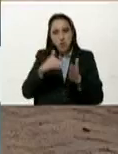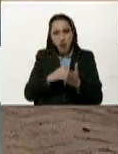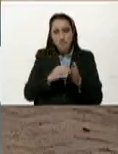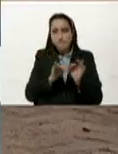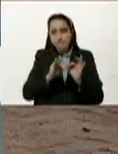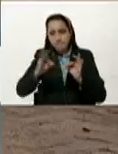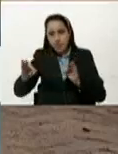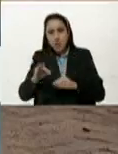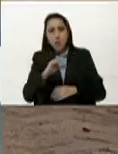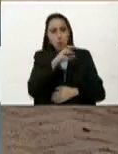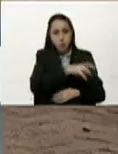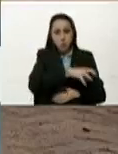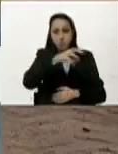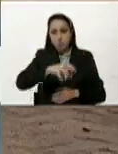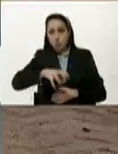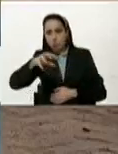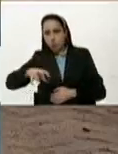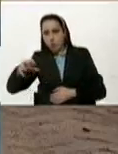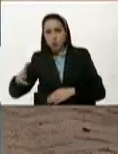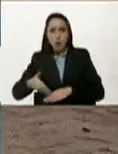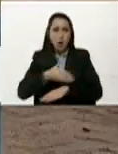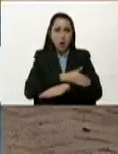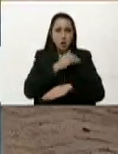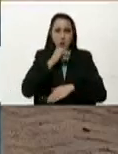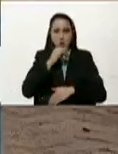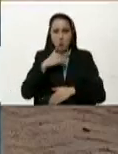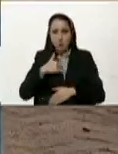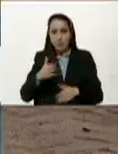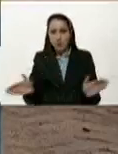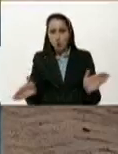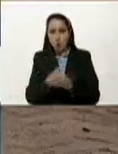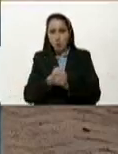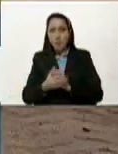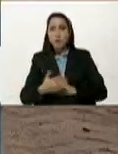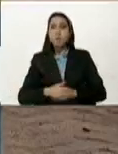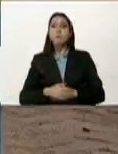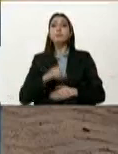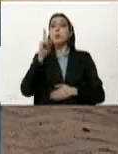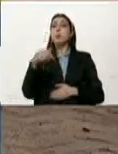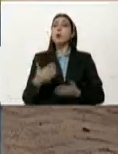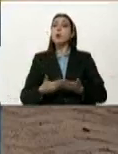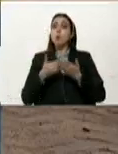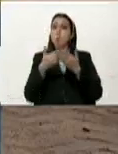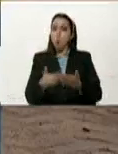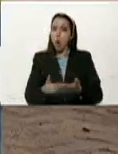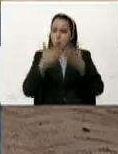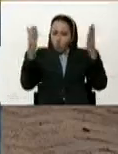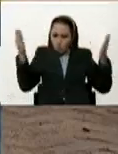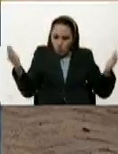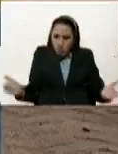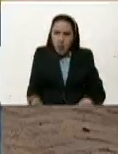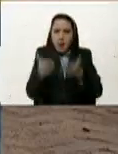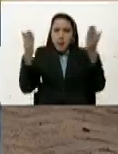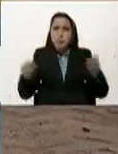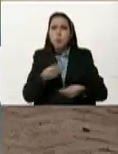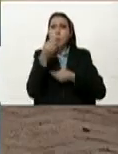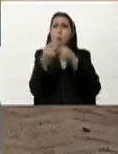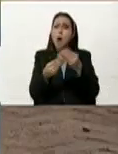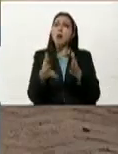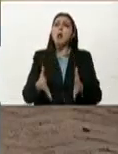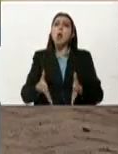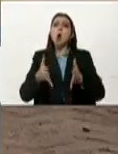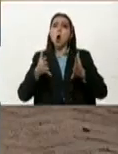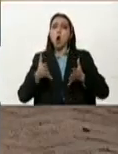estos cuatro estados que ya le mencionaba el amigo rubén esto nos va a dar todo el apalancamiento de poder obtener